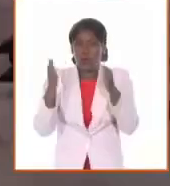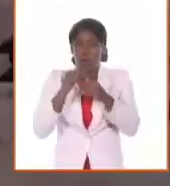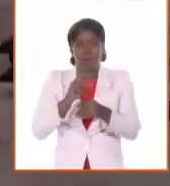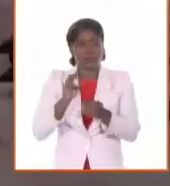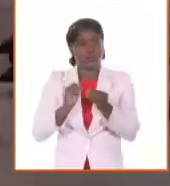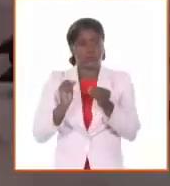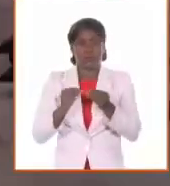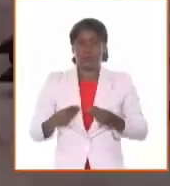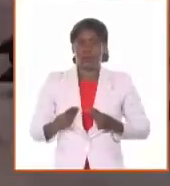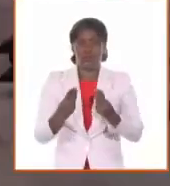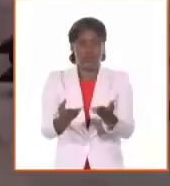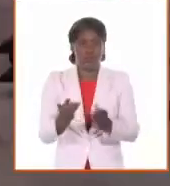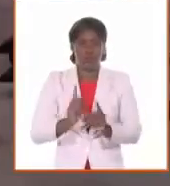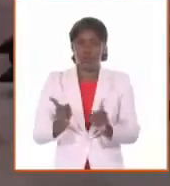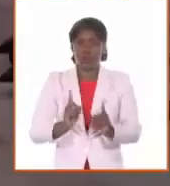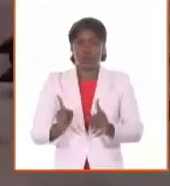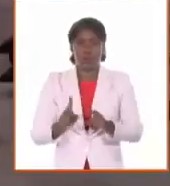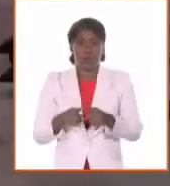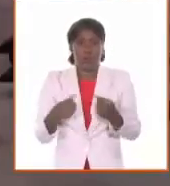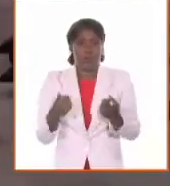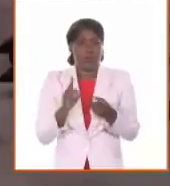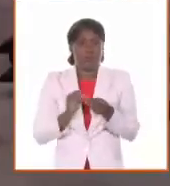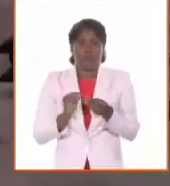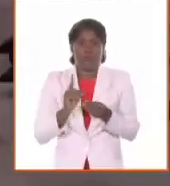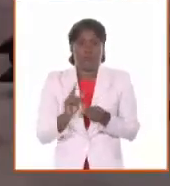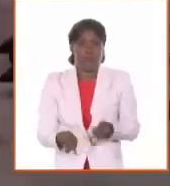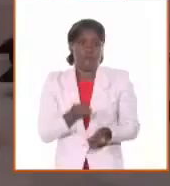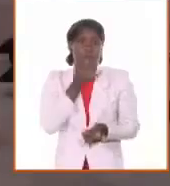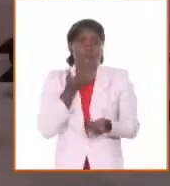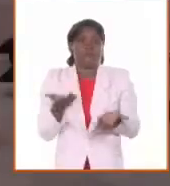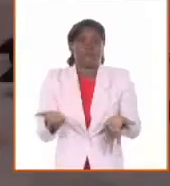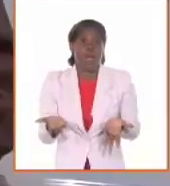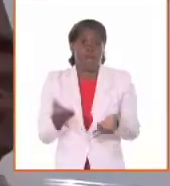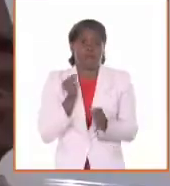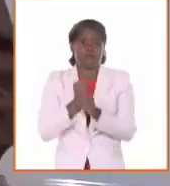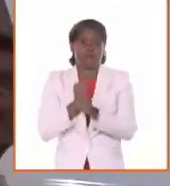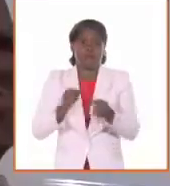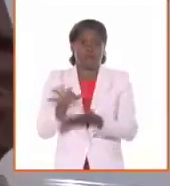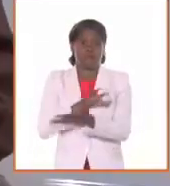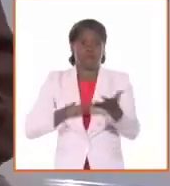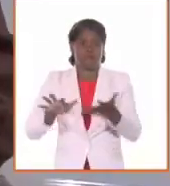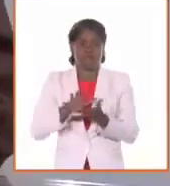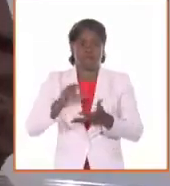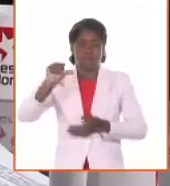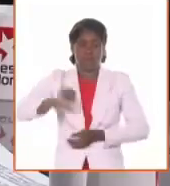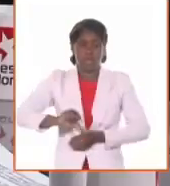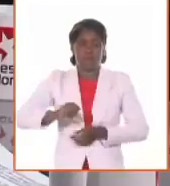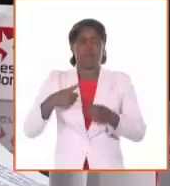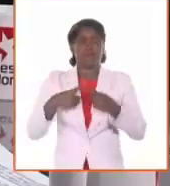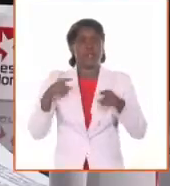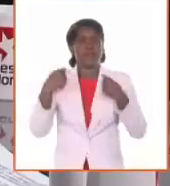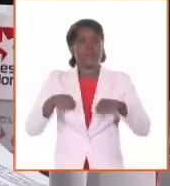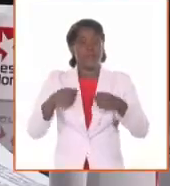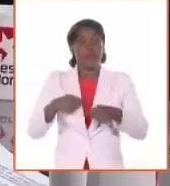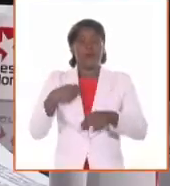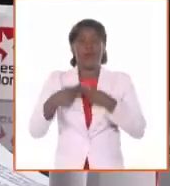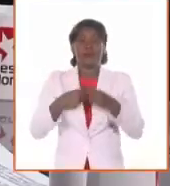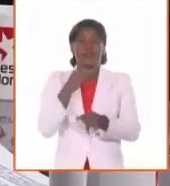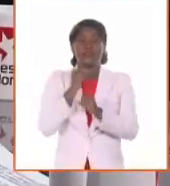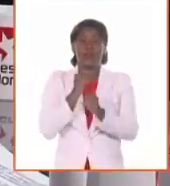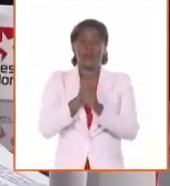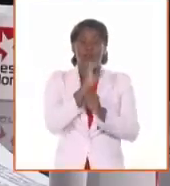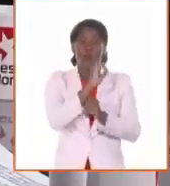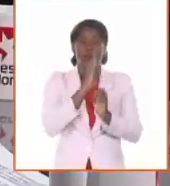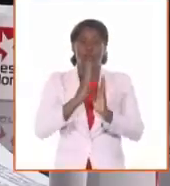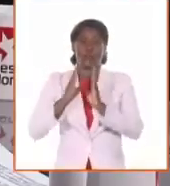pero no la del Barrio porque nos hemos encontrado ha pasado que Hemos llegado personas